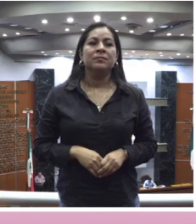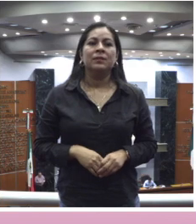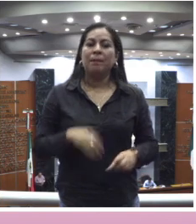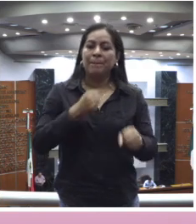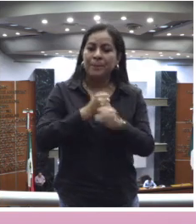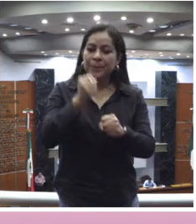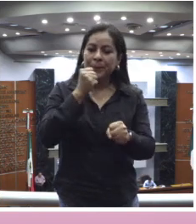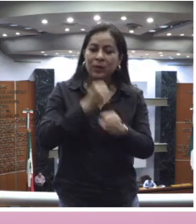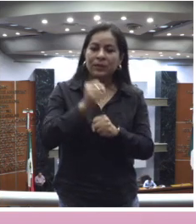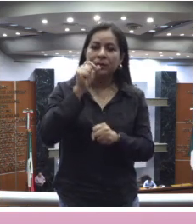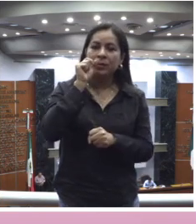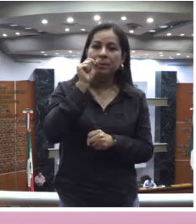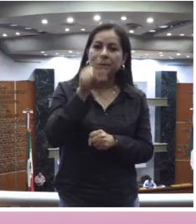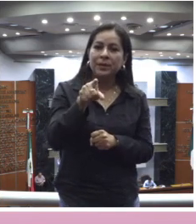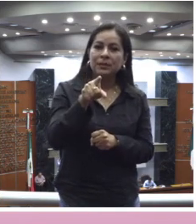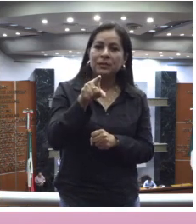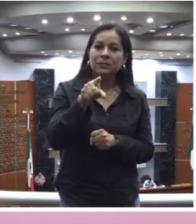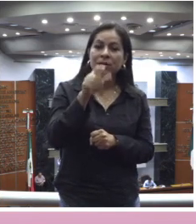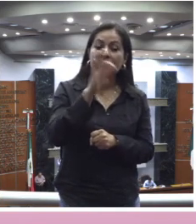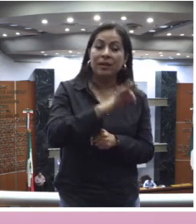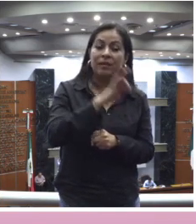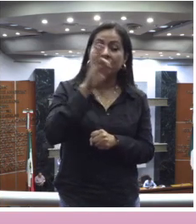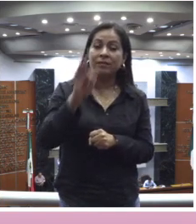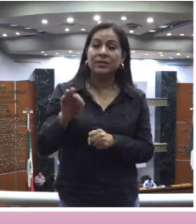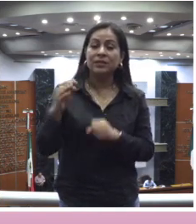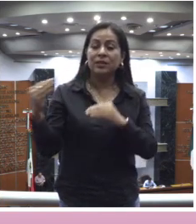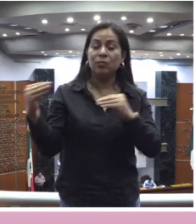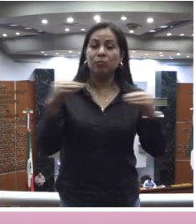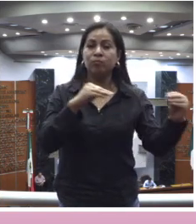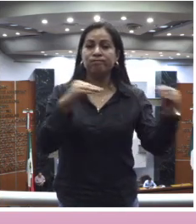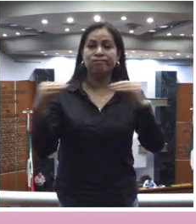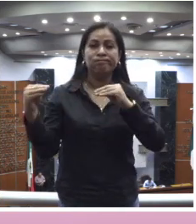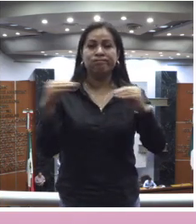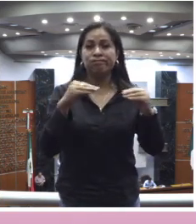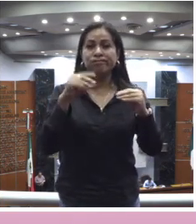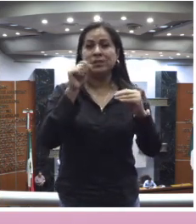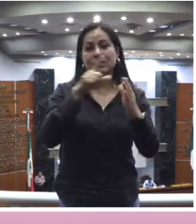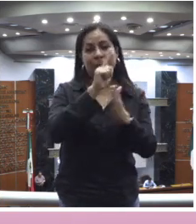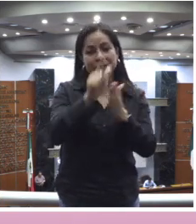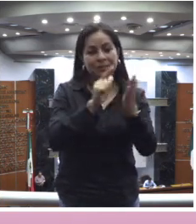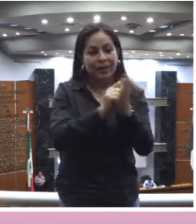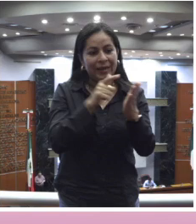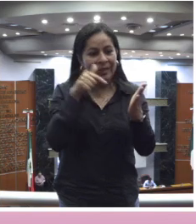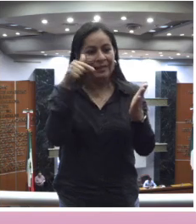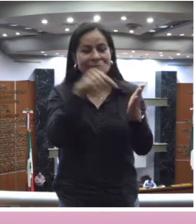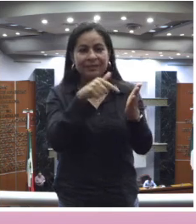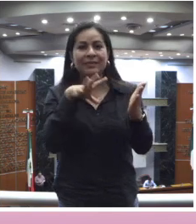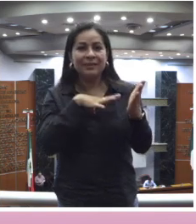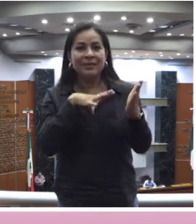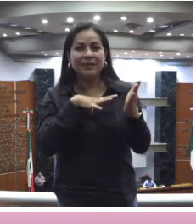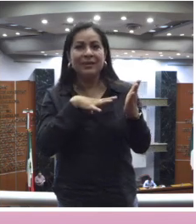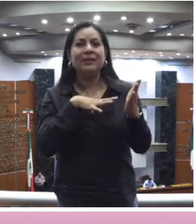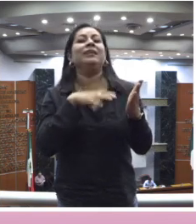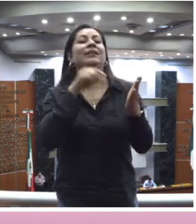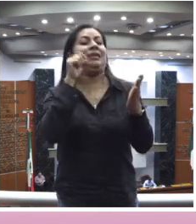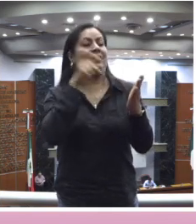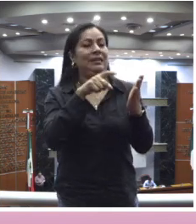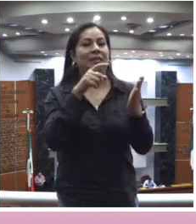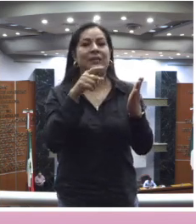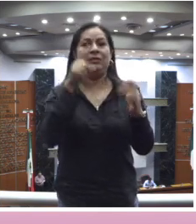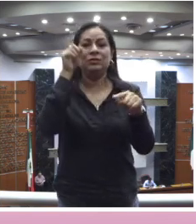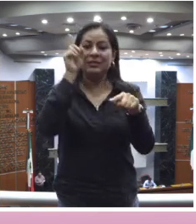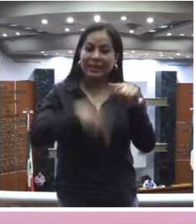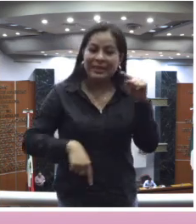Violentando también el periodo de alegatos que esa propia ley prevé y que se nos